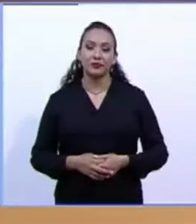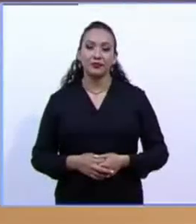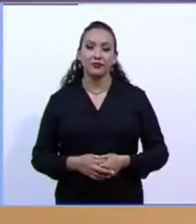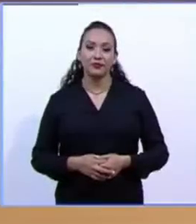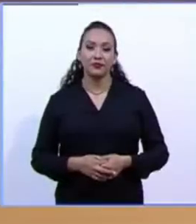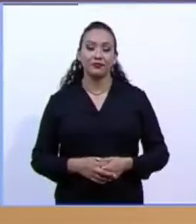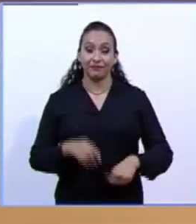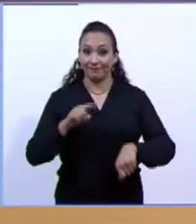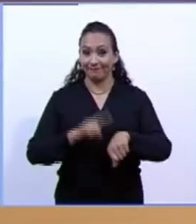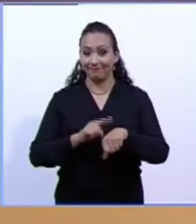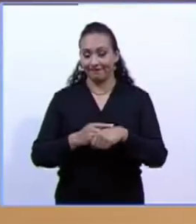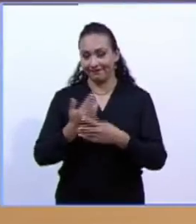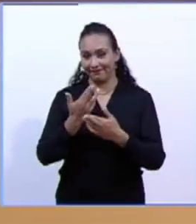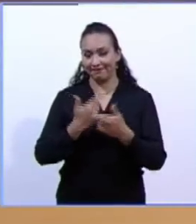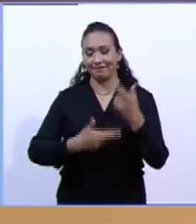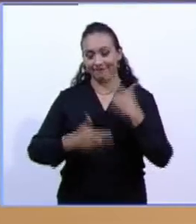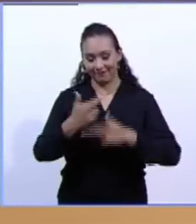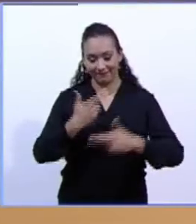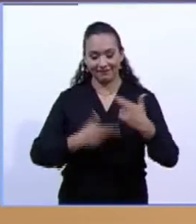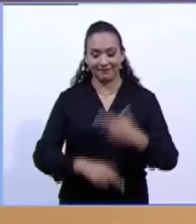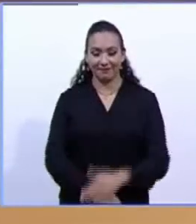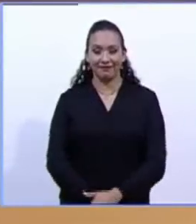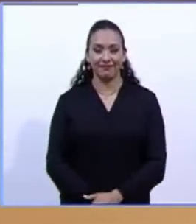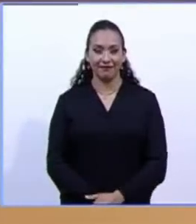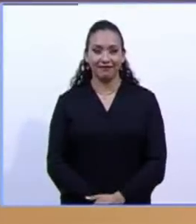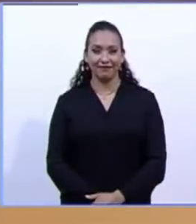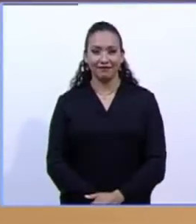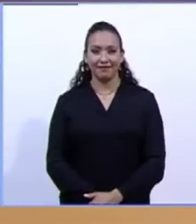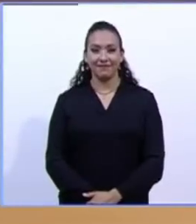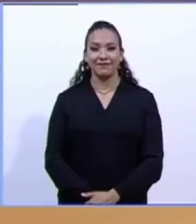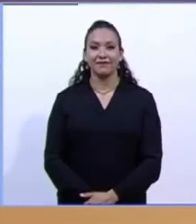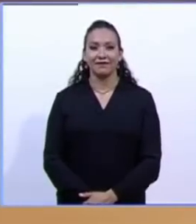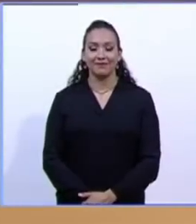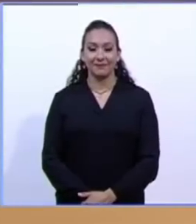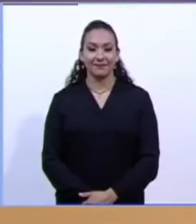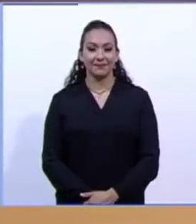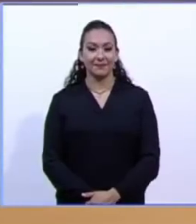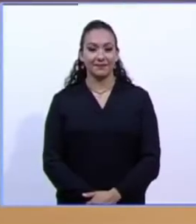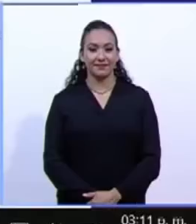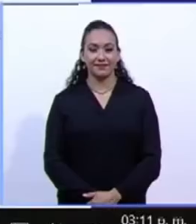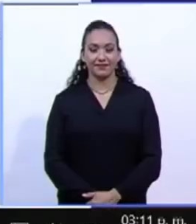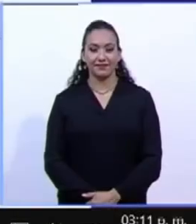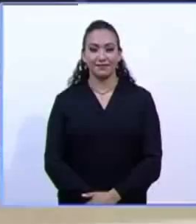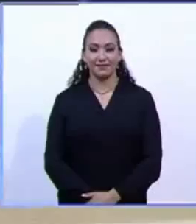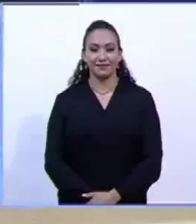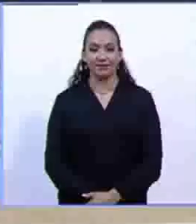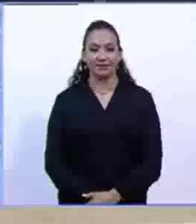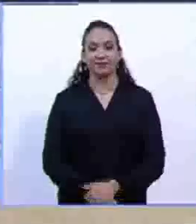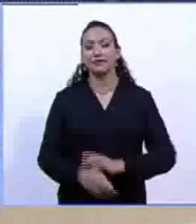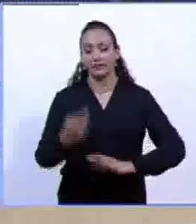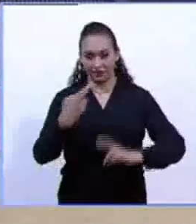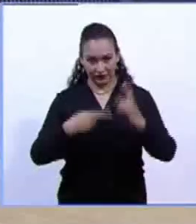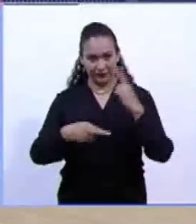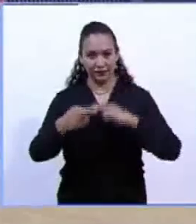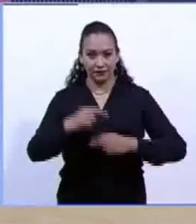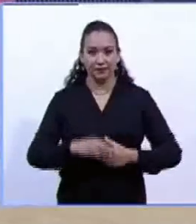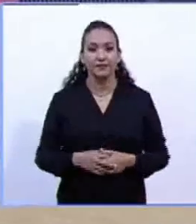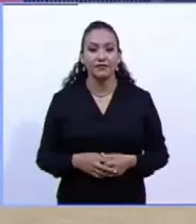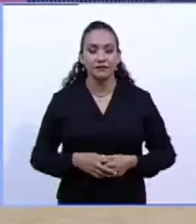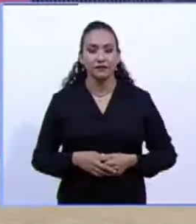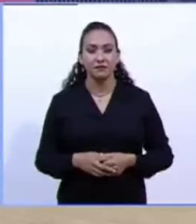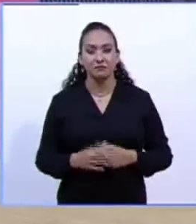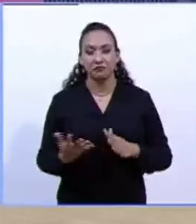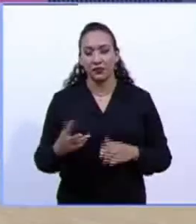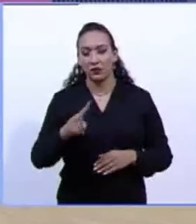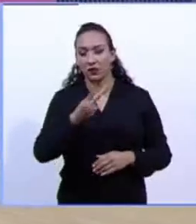Tiempo de ir unos mensajes, no se vaya, regresamos con más. Al regresar,